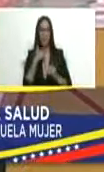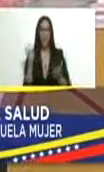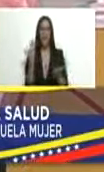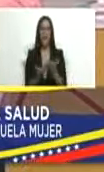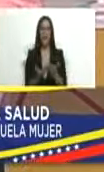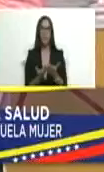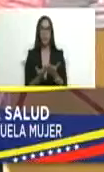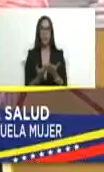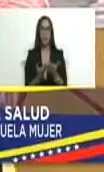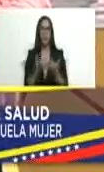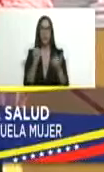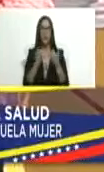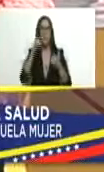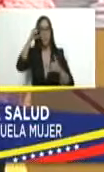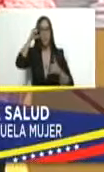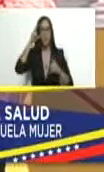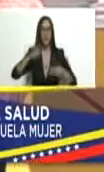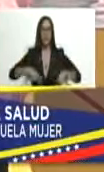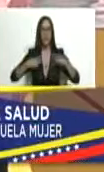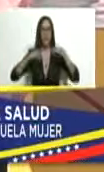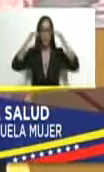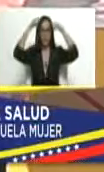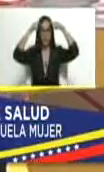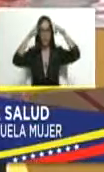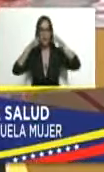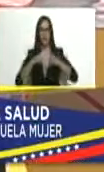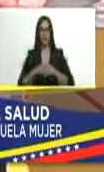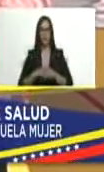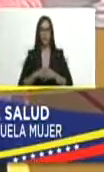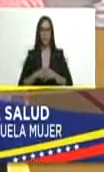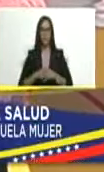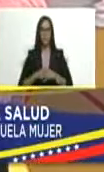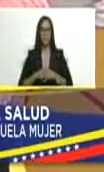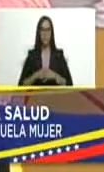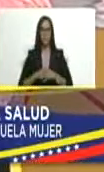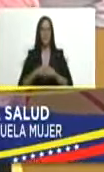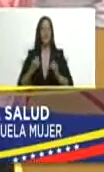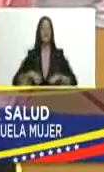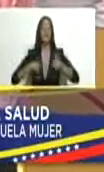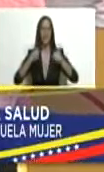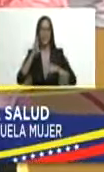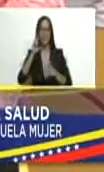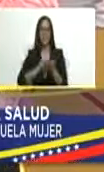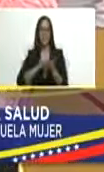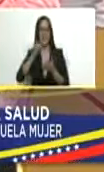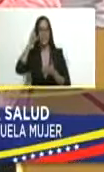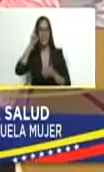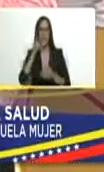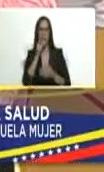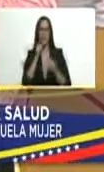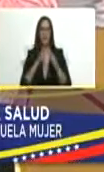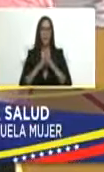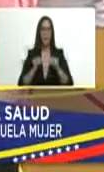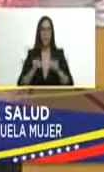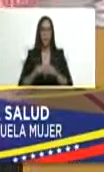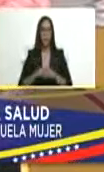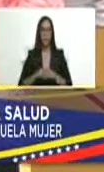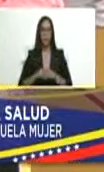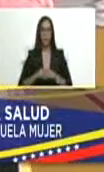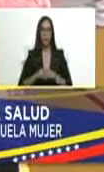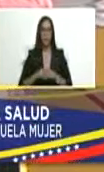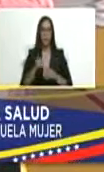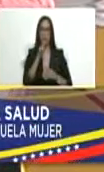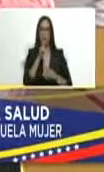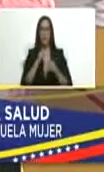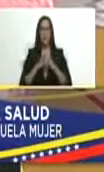último día de la vida del comandante Chávez. Y eran más que tres veces al día. le consultaba todo, le